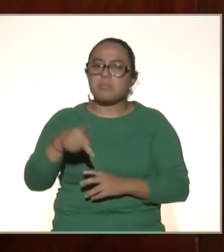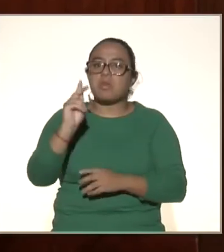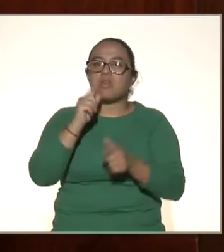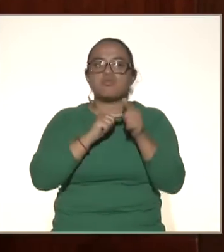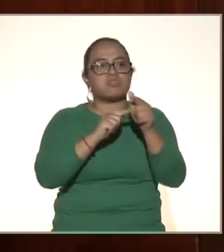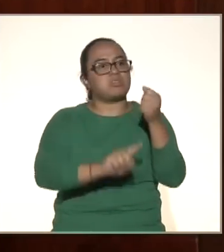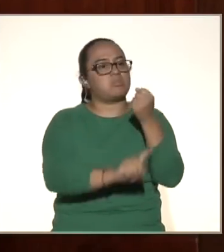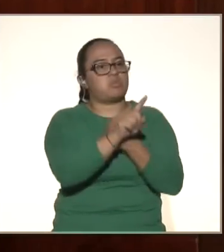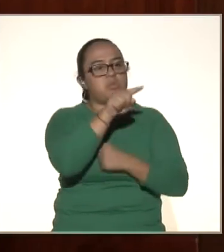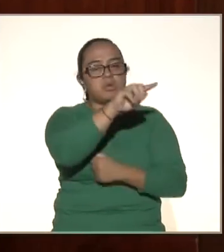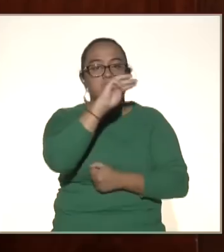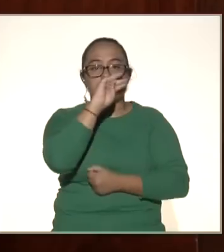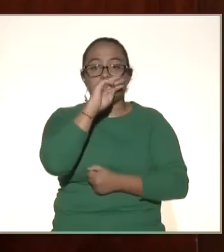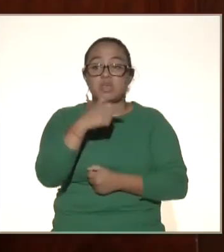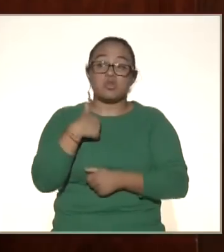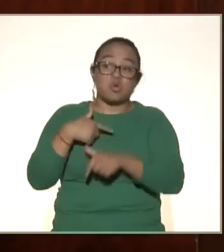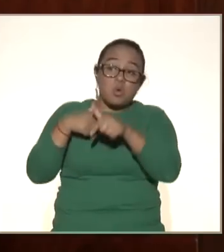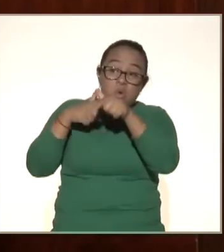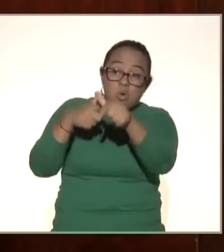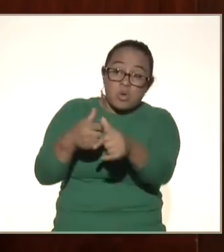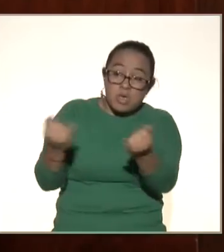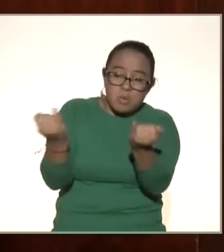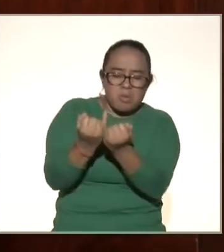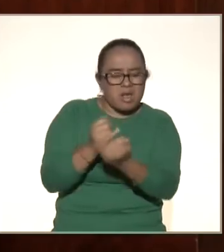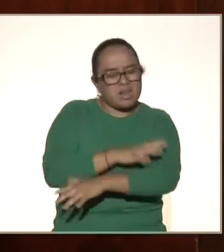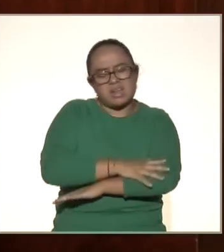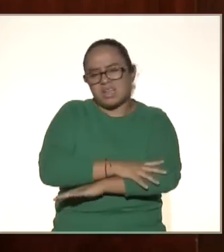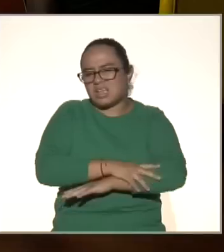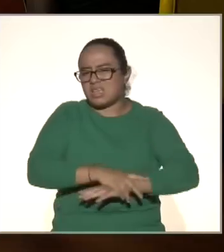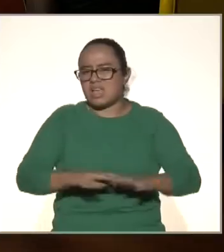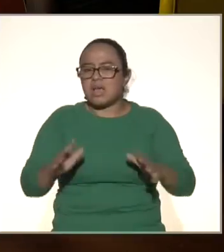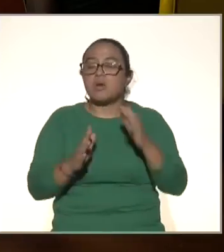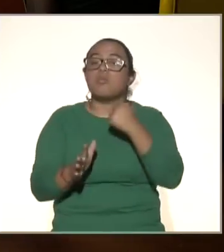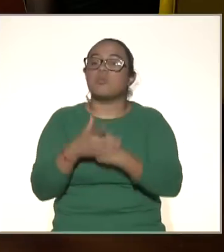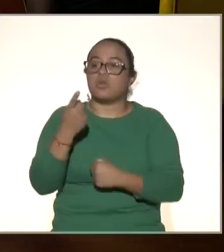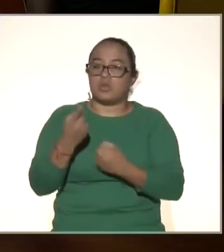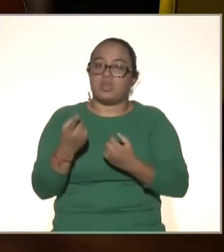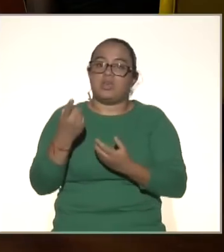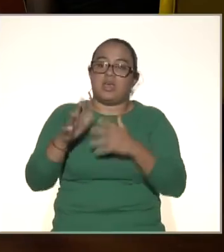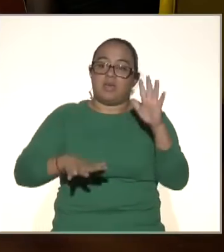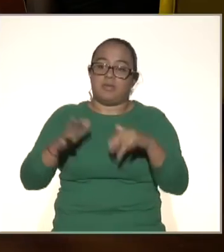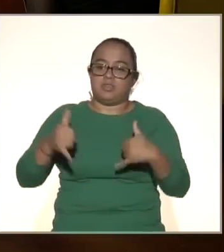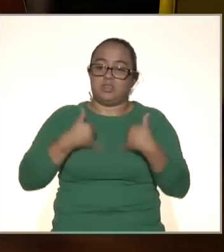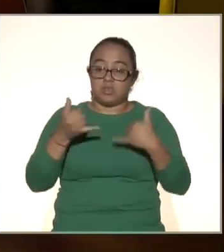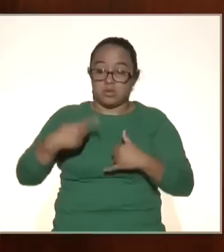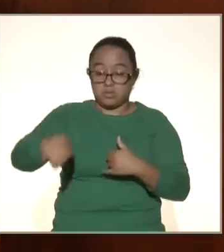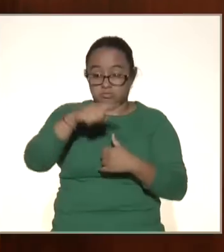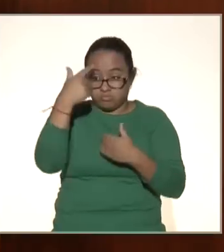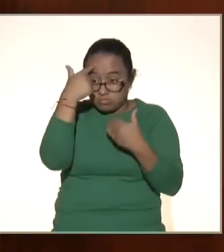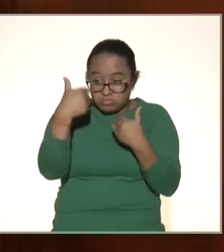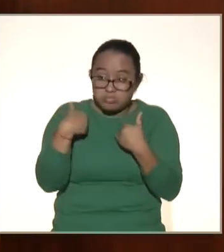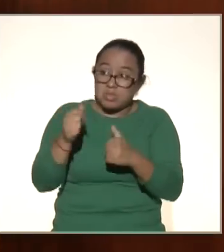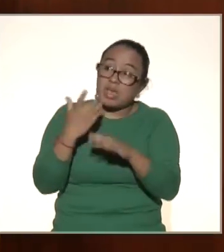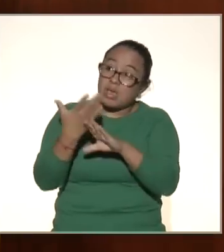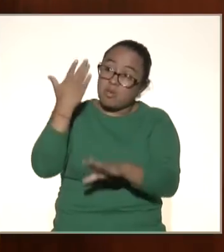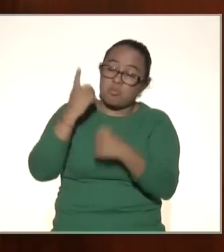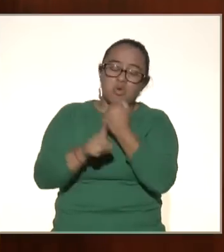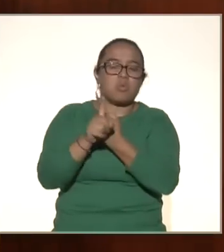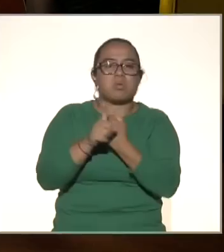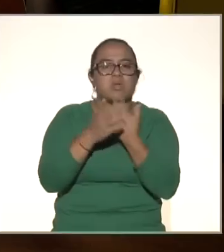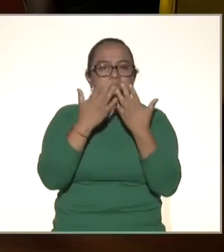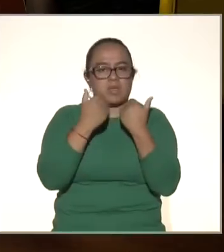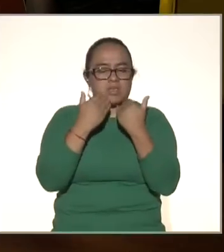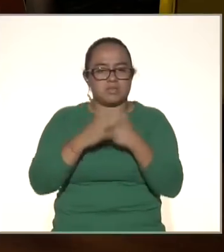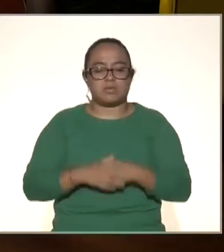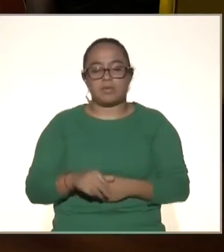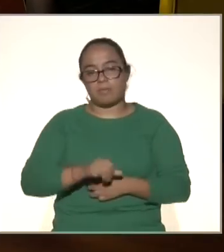madre. Yo ya no quiero seguir en esta situación, hablando justo de que a veces las nuevas generaciones no entienden los conflictos pasados. Y también Aldea